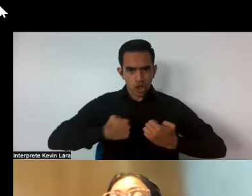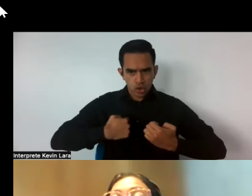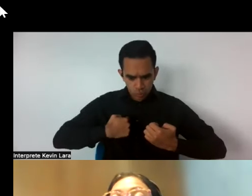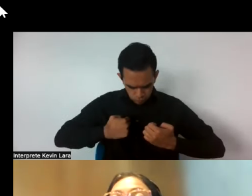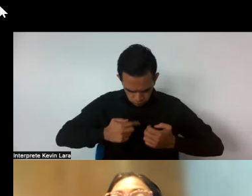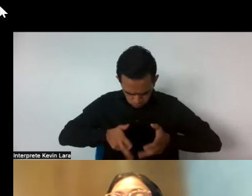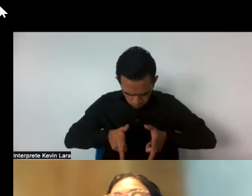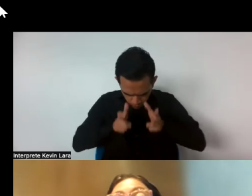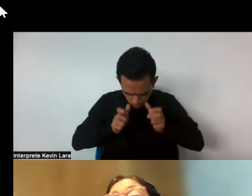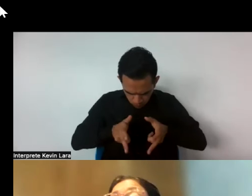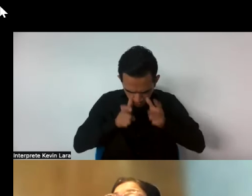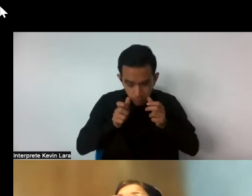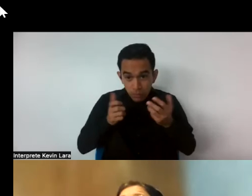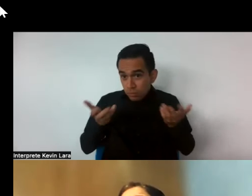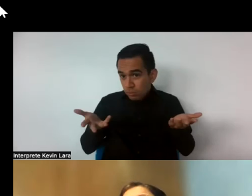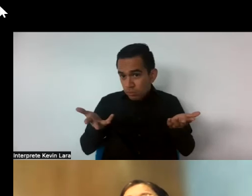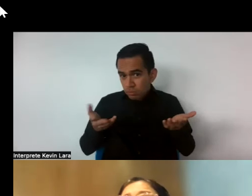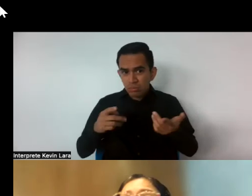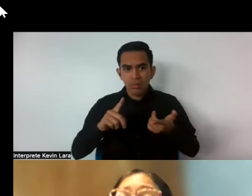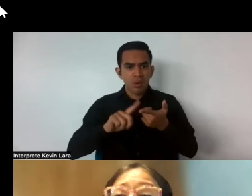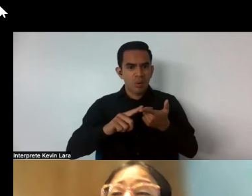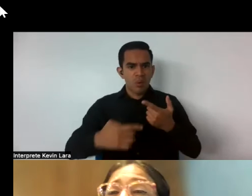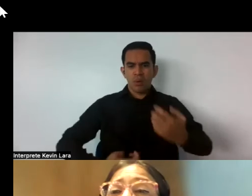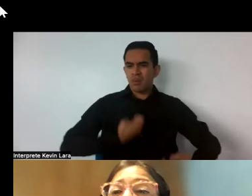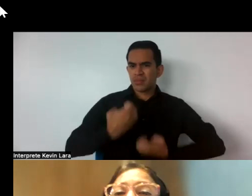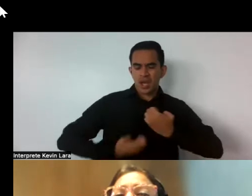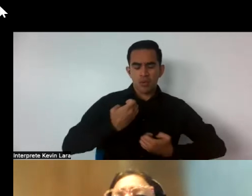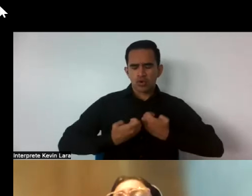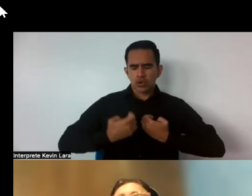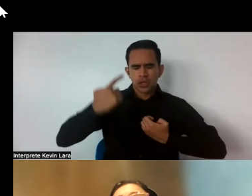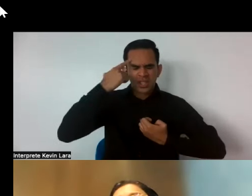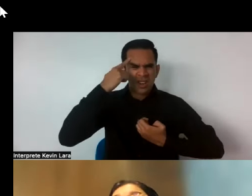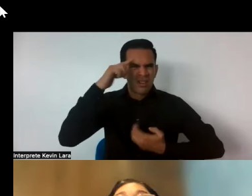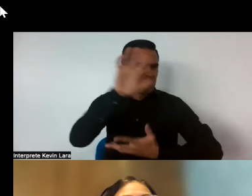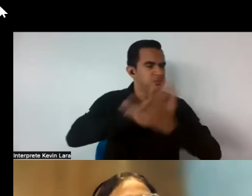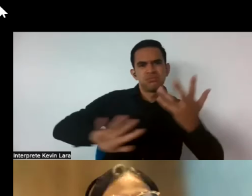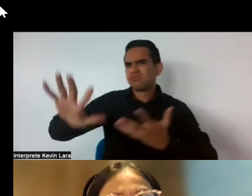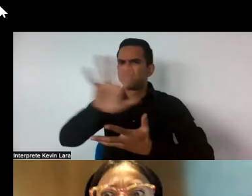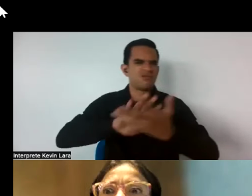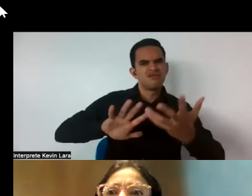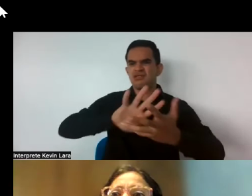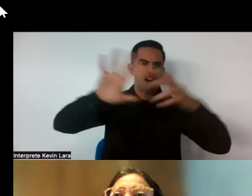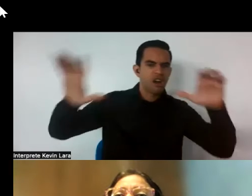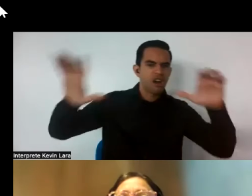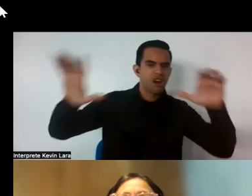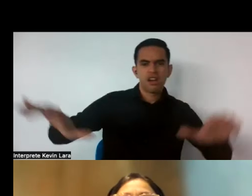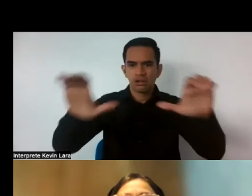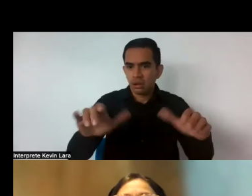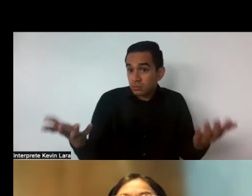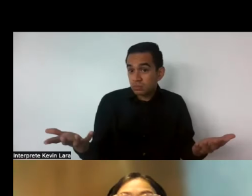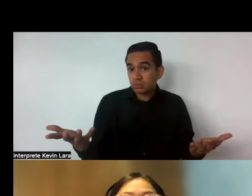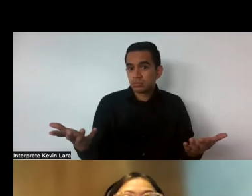buenas y otras y no son tan buenas, que quizás hasta las categorizo como emociones malas y no podemos